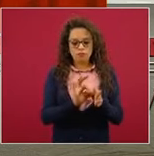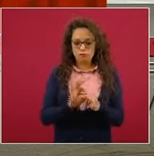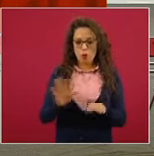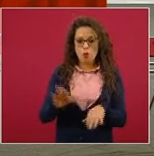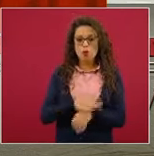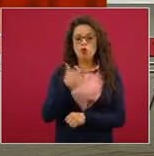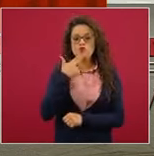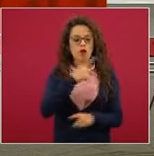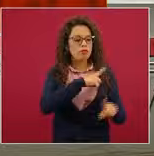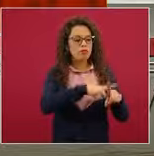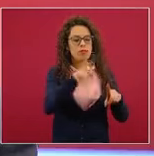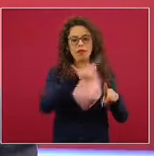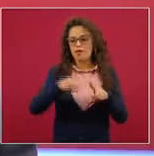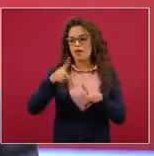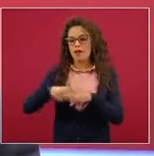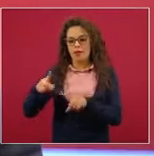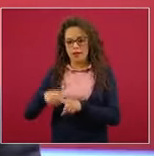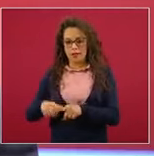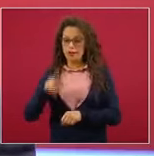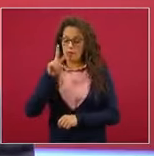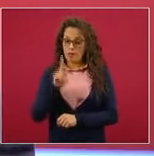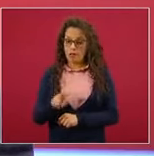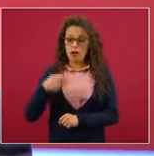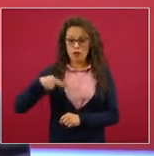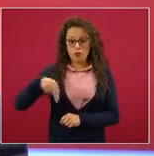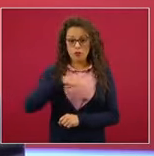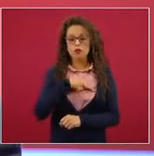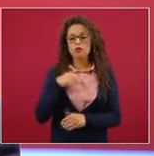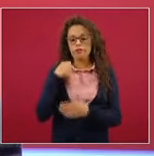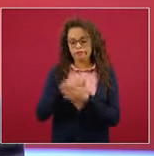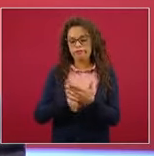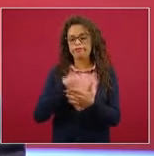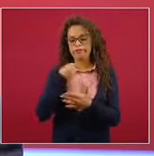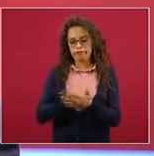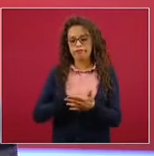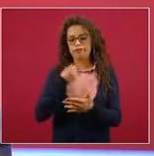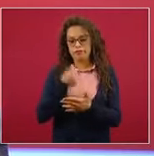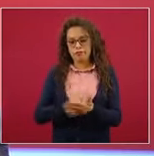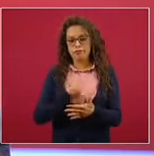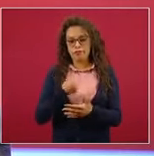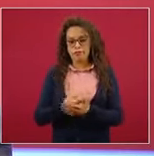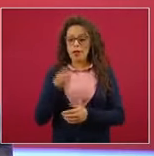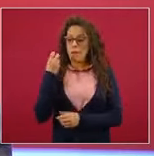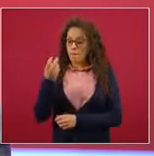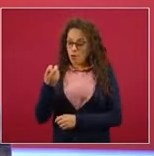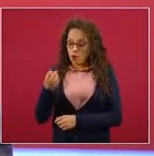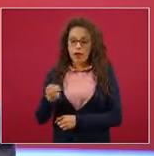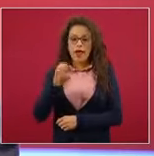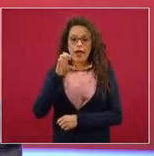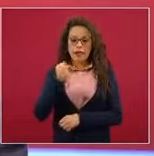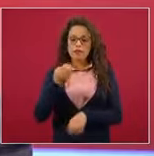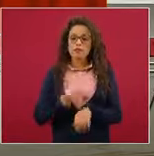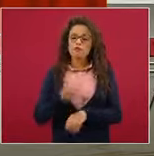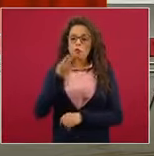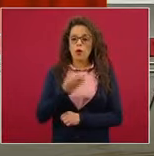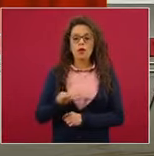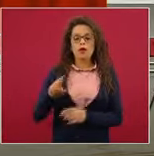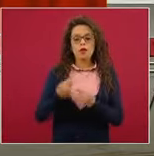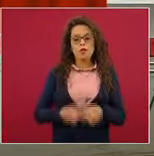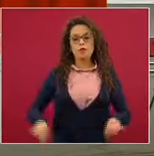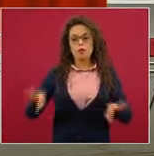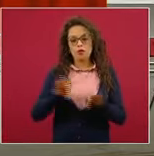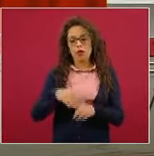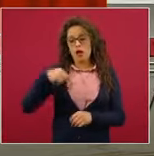múltiples recursos. Insistimos en que por eso nos interesa presentar aquí en tiempo